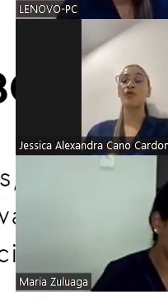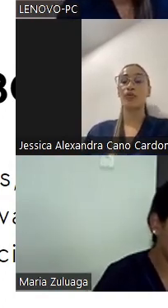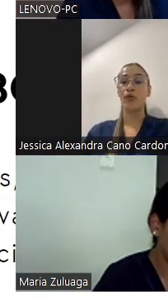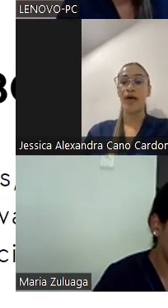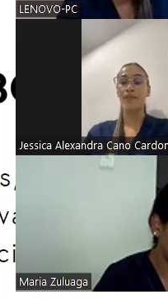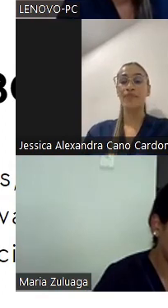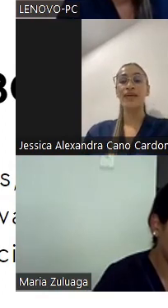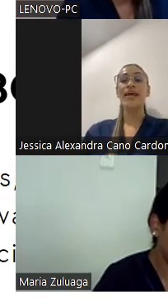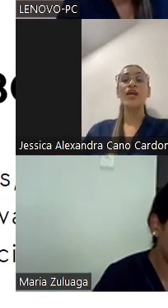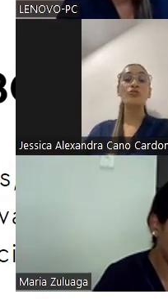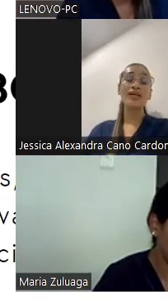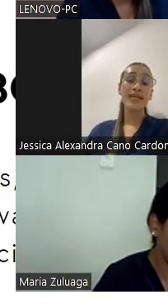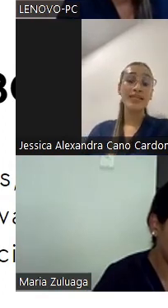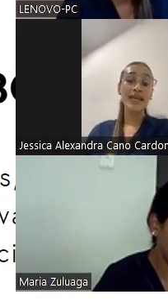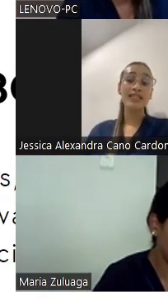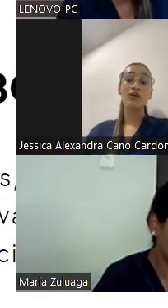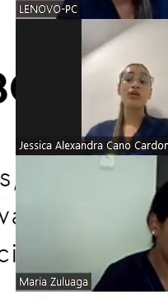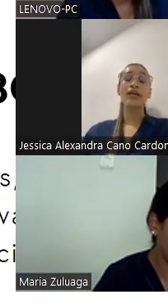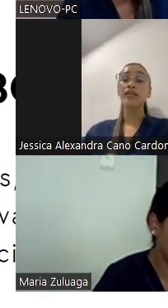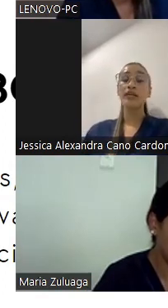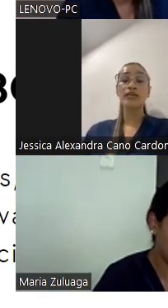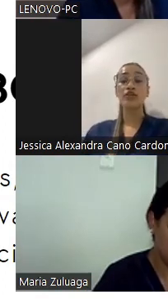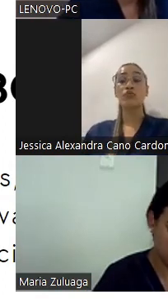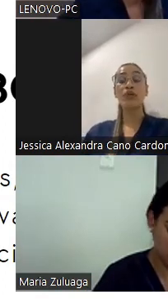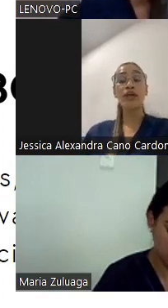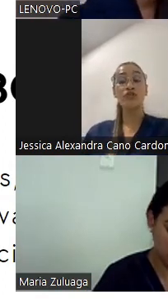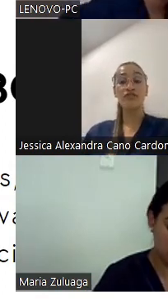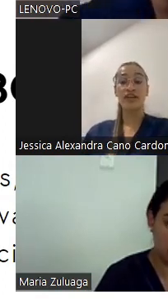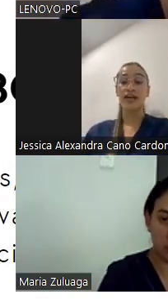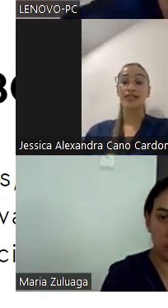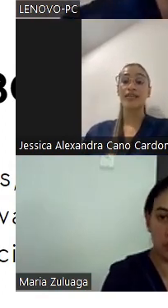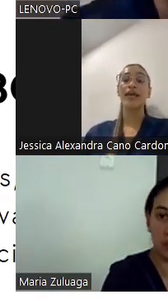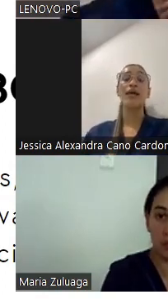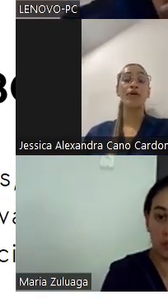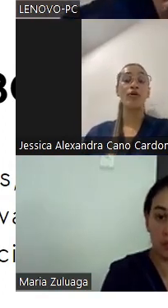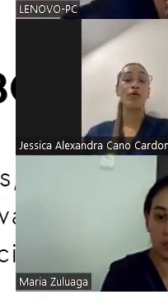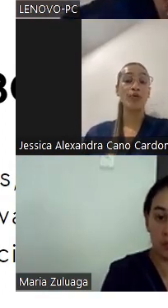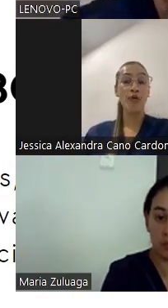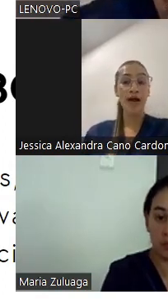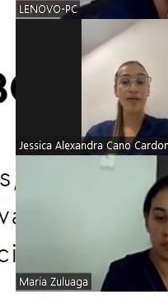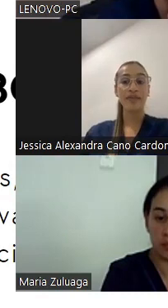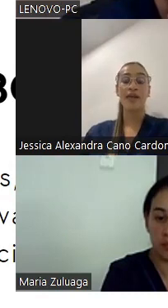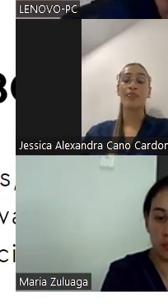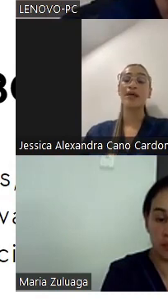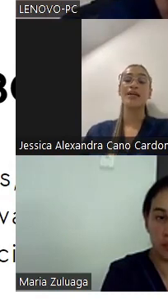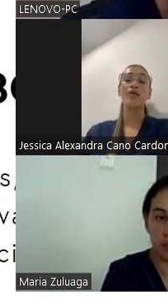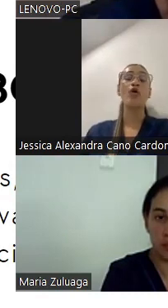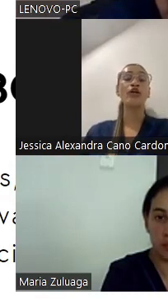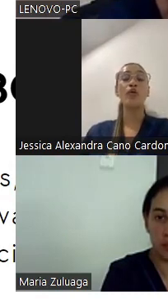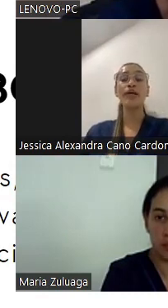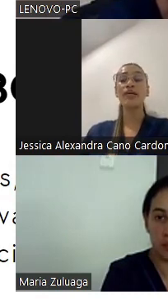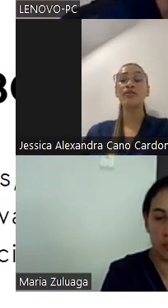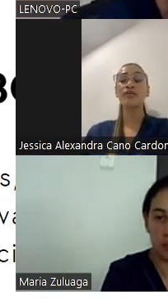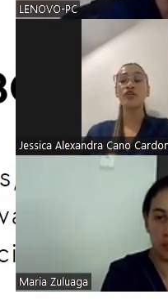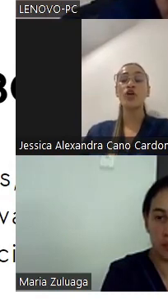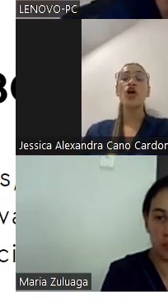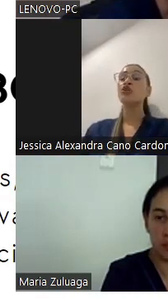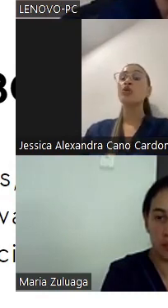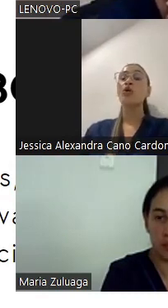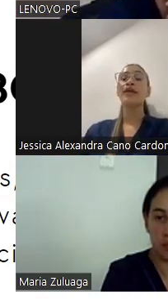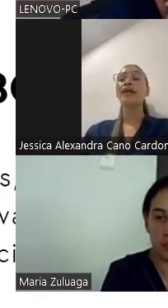que la mejor probada. Los pacientes que reciben cualquier intervención menos eficaz que la mejor probada, el placebo o ninguna